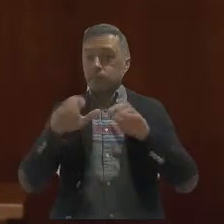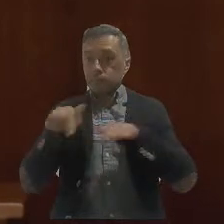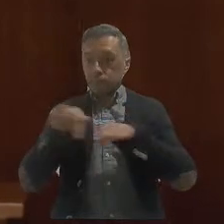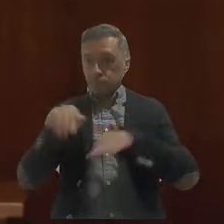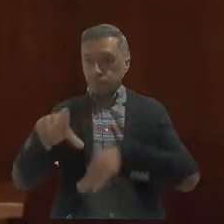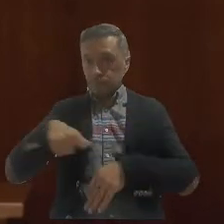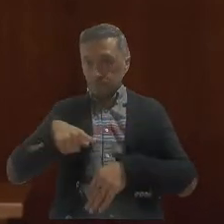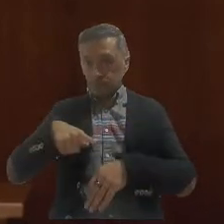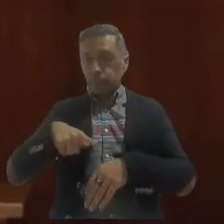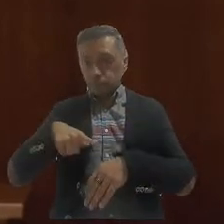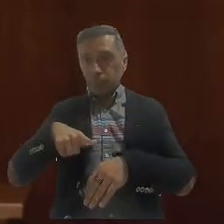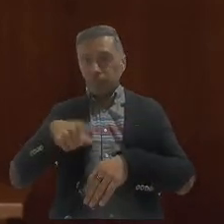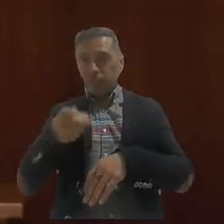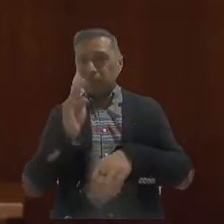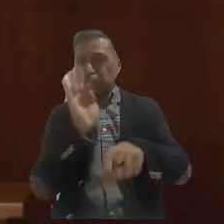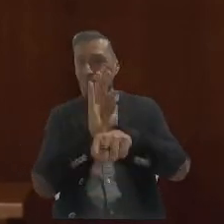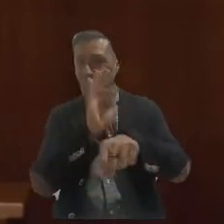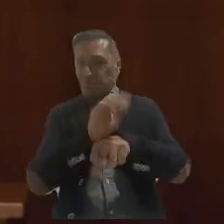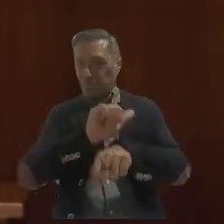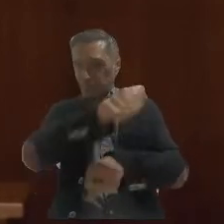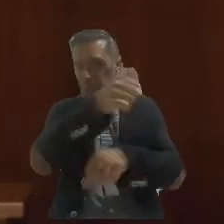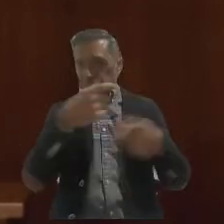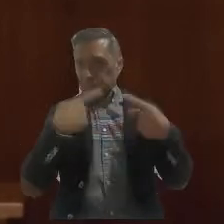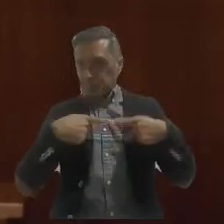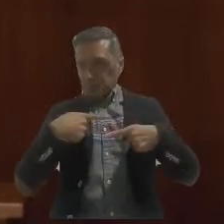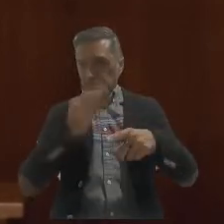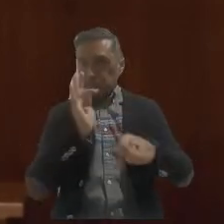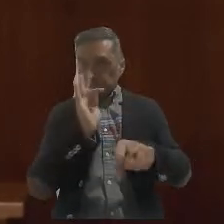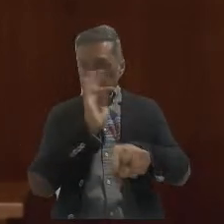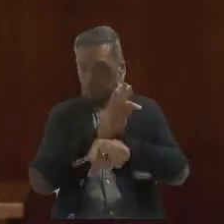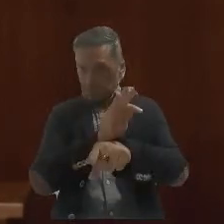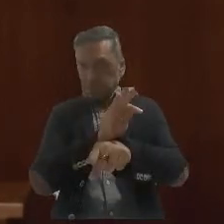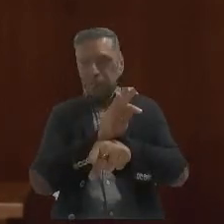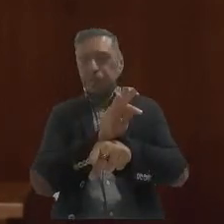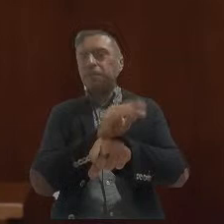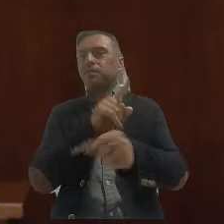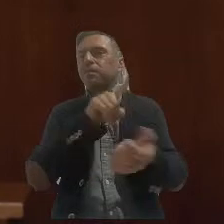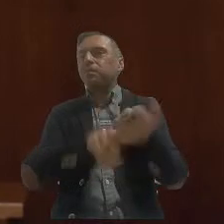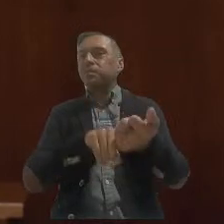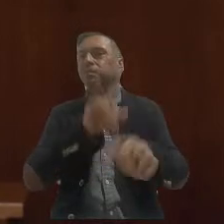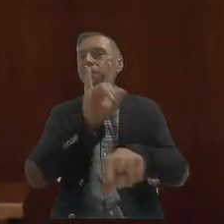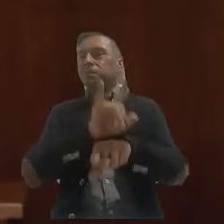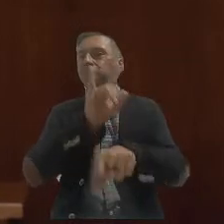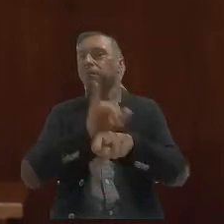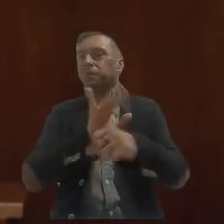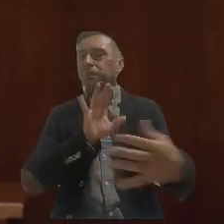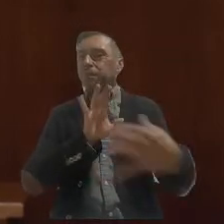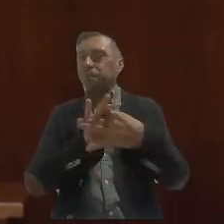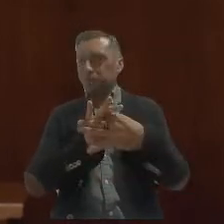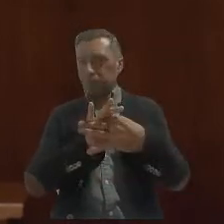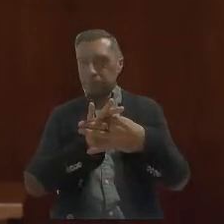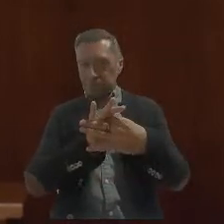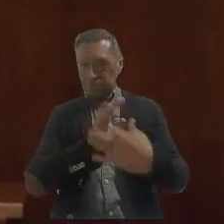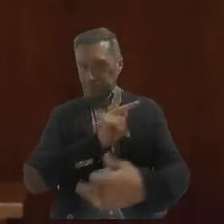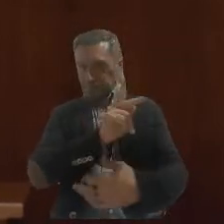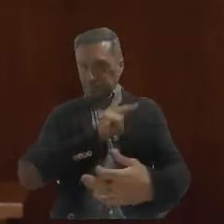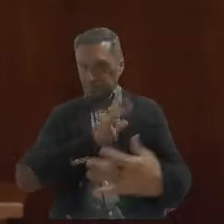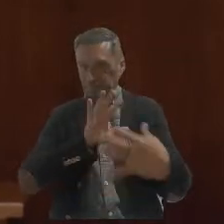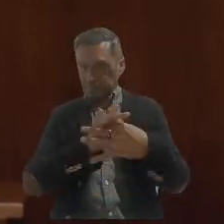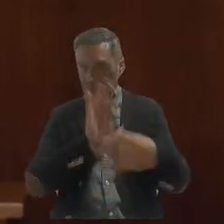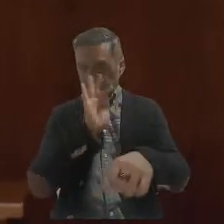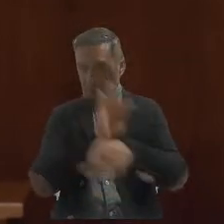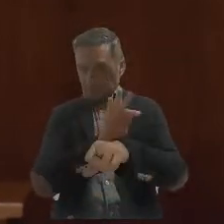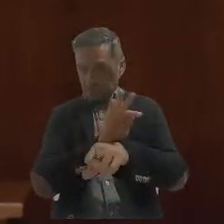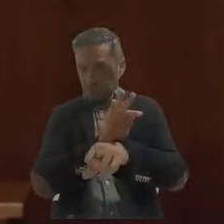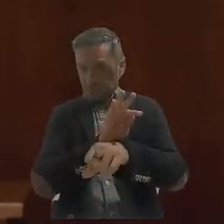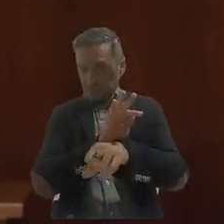funciones coadyuve a un tercero para que éste simule ser parte de la institución pública que representa y la conducta antes